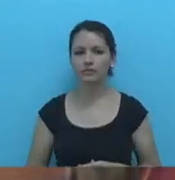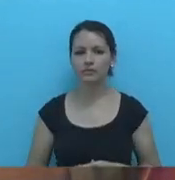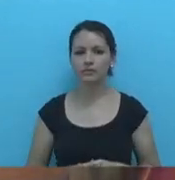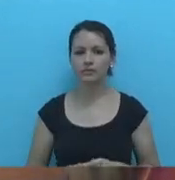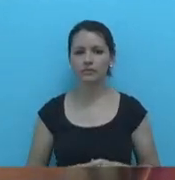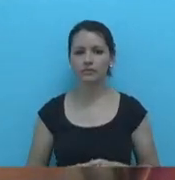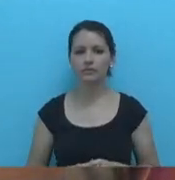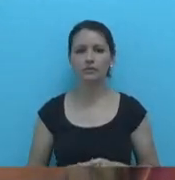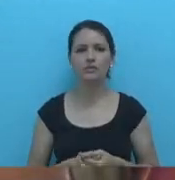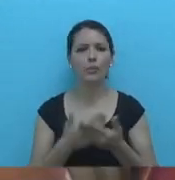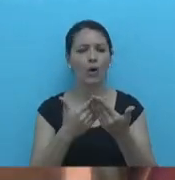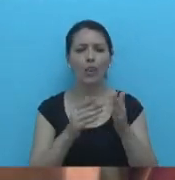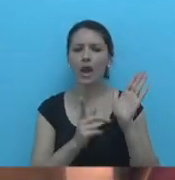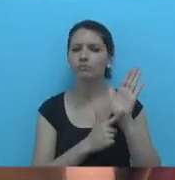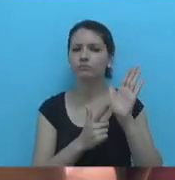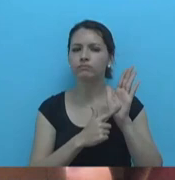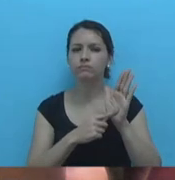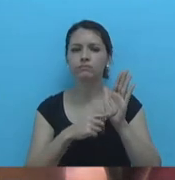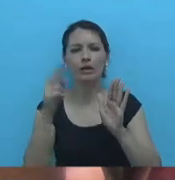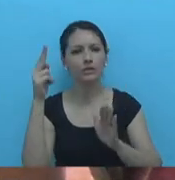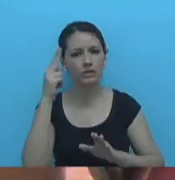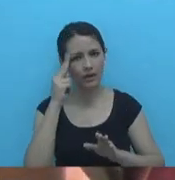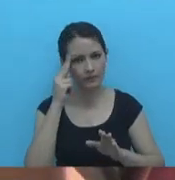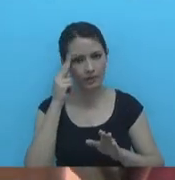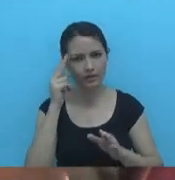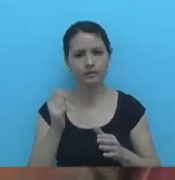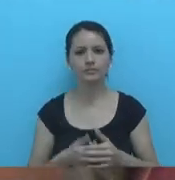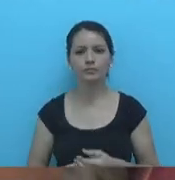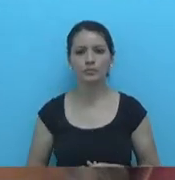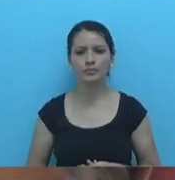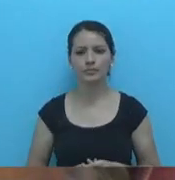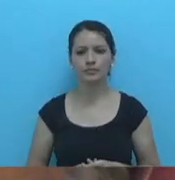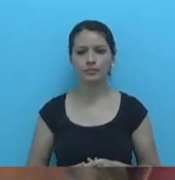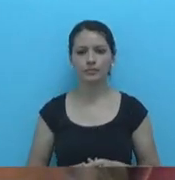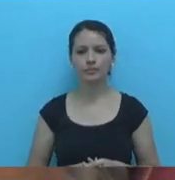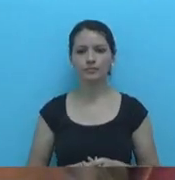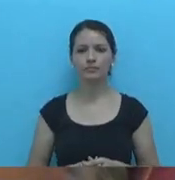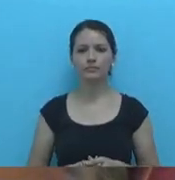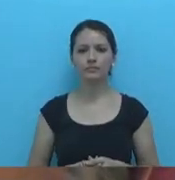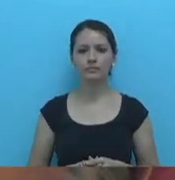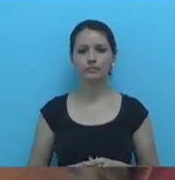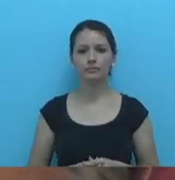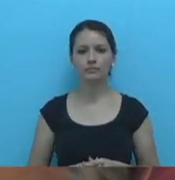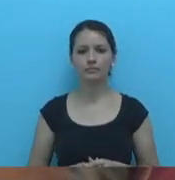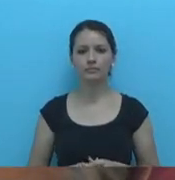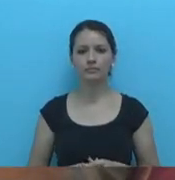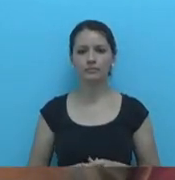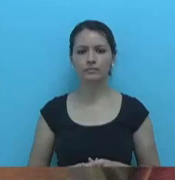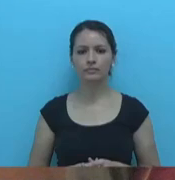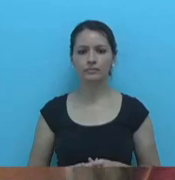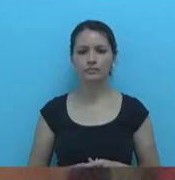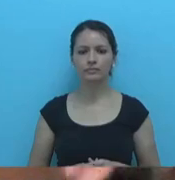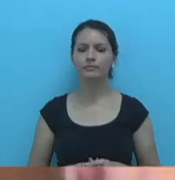cuestiones, se cumpla con las normas, no haya conductas antijurídicas como se está planteando en la redacción del mismo, los fundamentos,